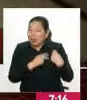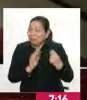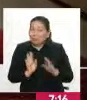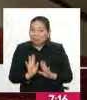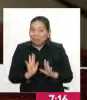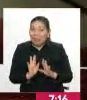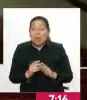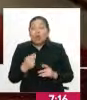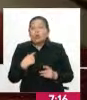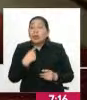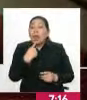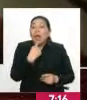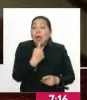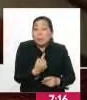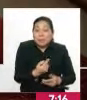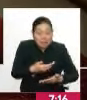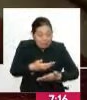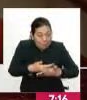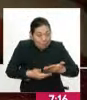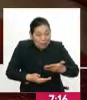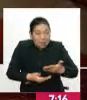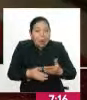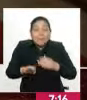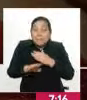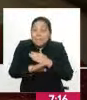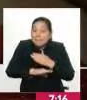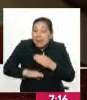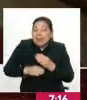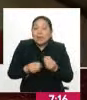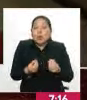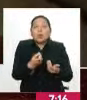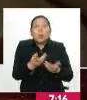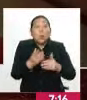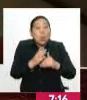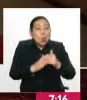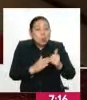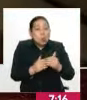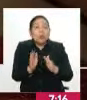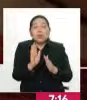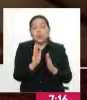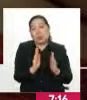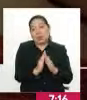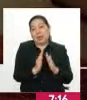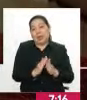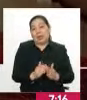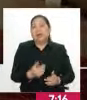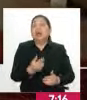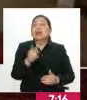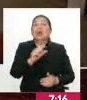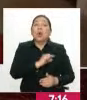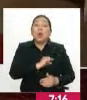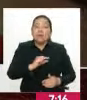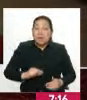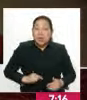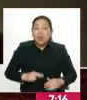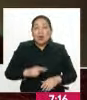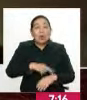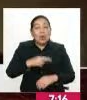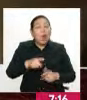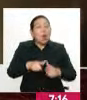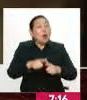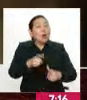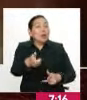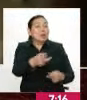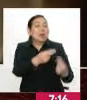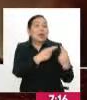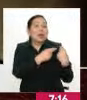Nosotros proveemos el documento técnico base sobre el cual tiene que trabajarse, repito, el gobierno regional, el gobierno local, que